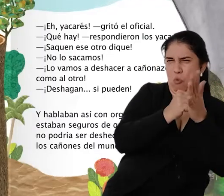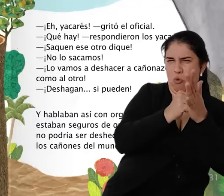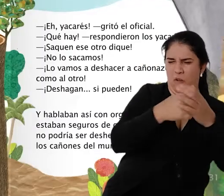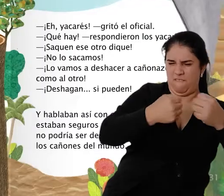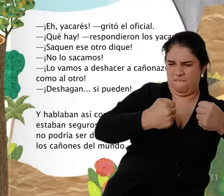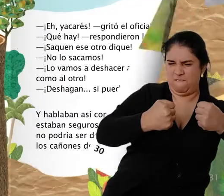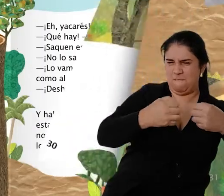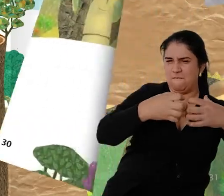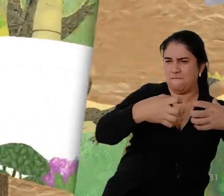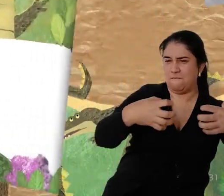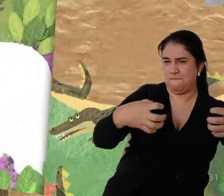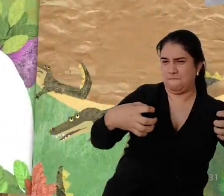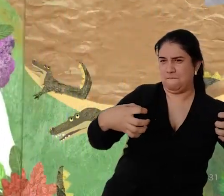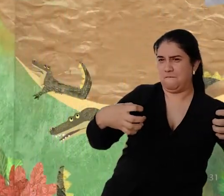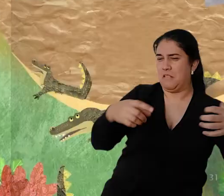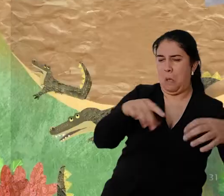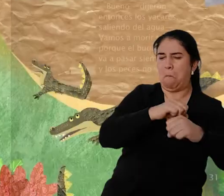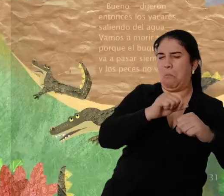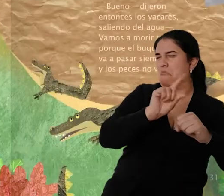mundo.